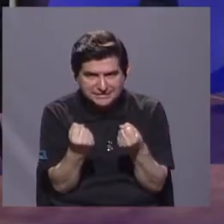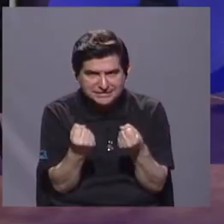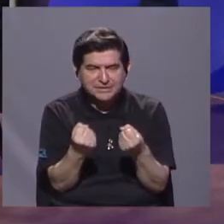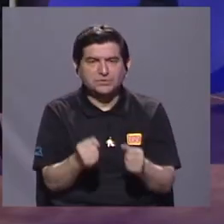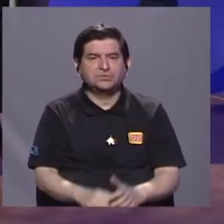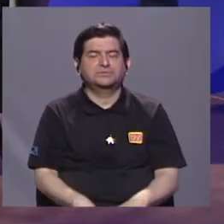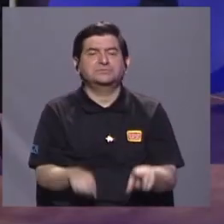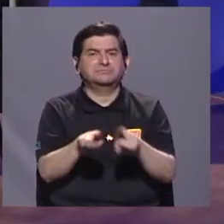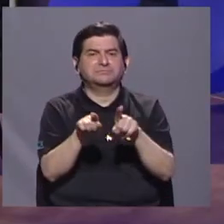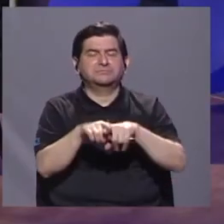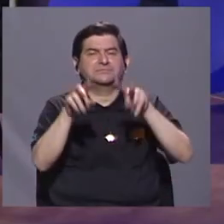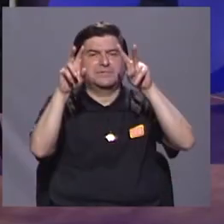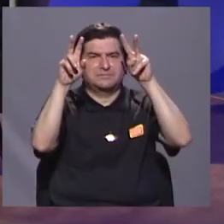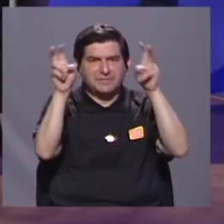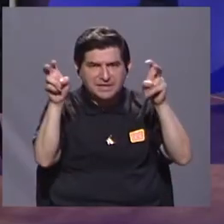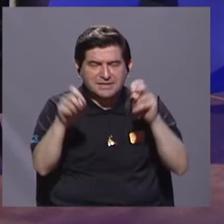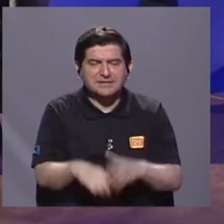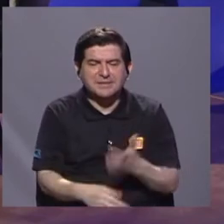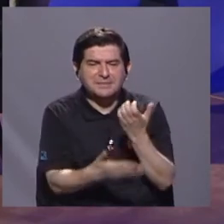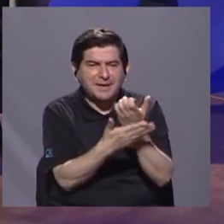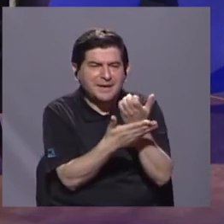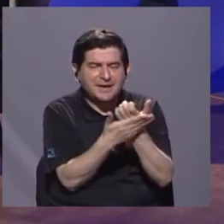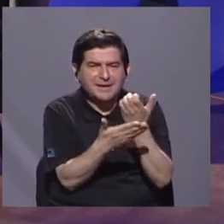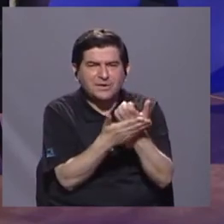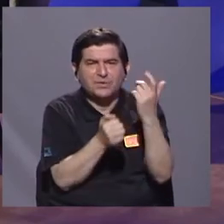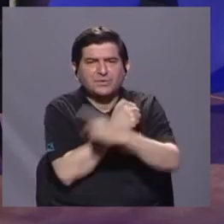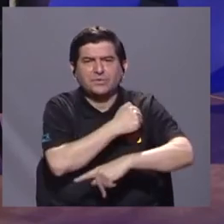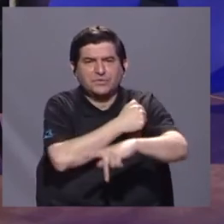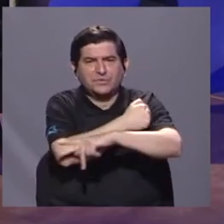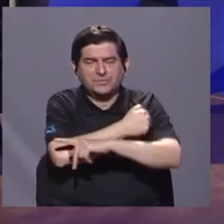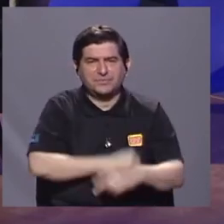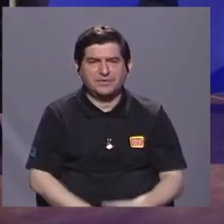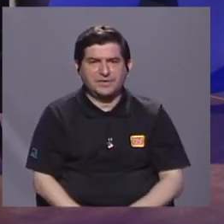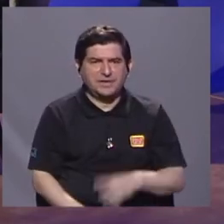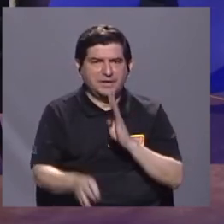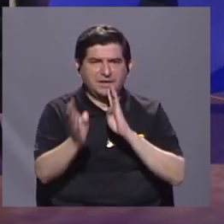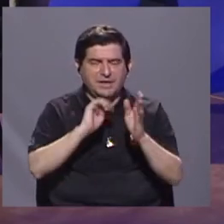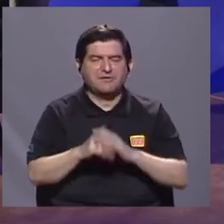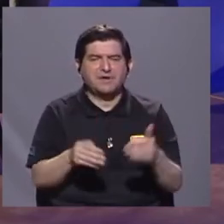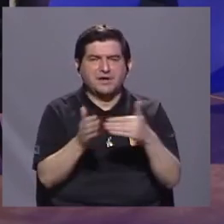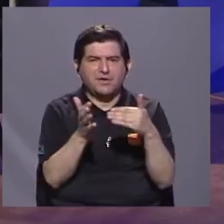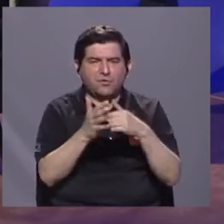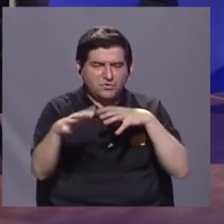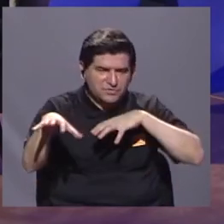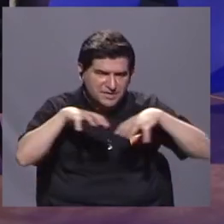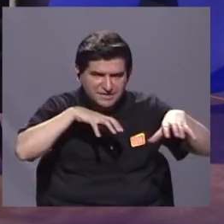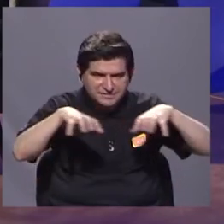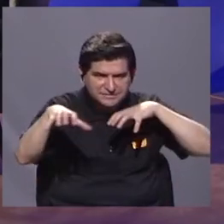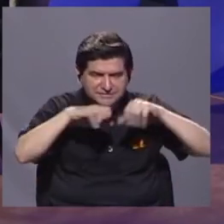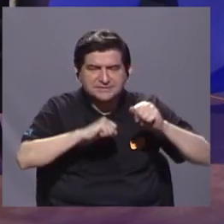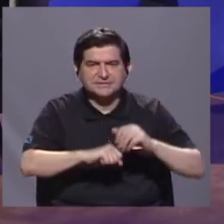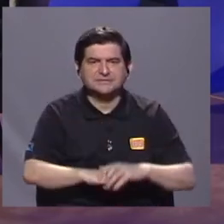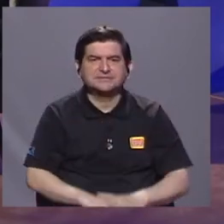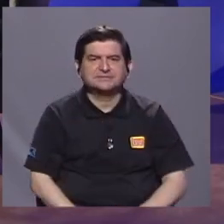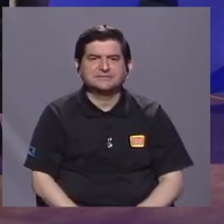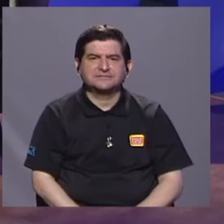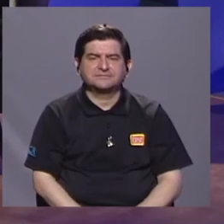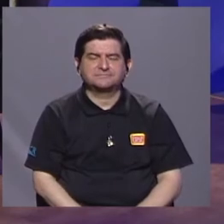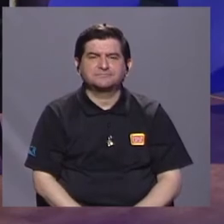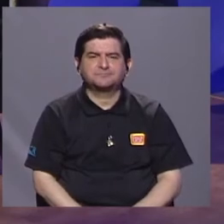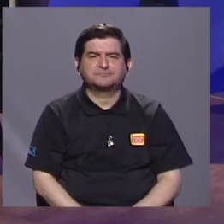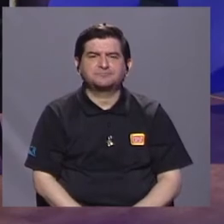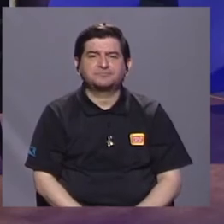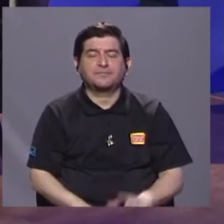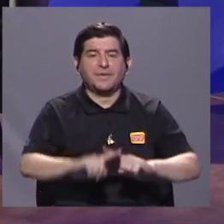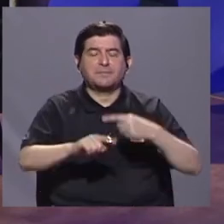tema de la economía del país y hablamos de la reactivación y todo ese tipo de casos.